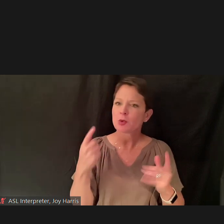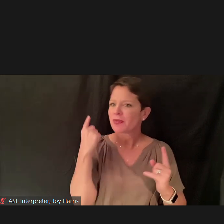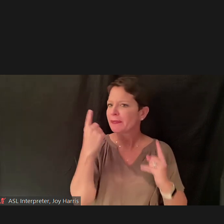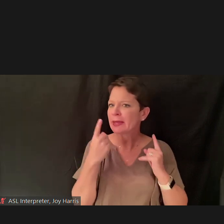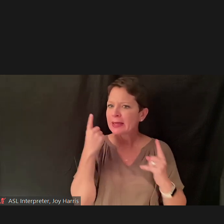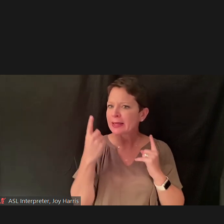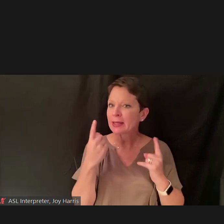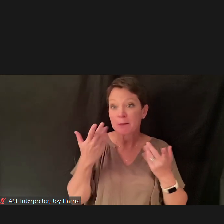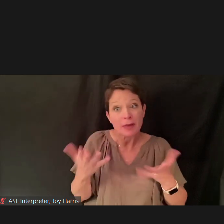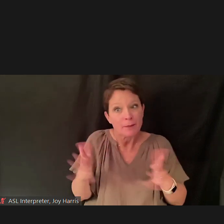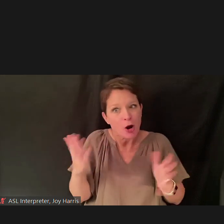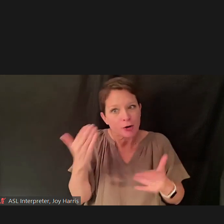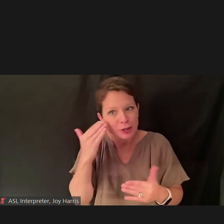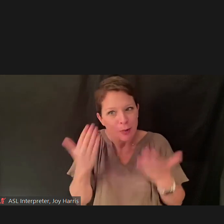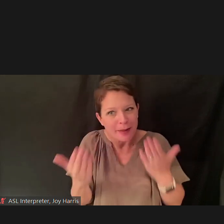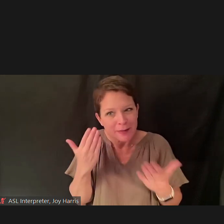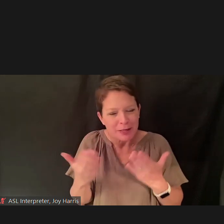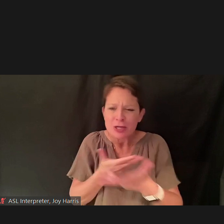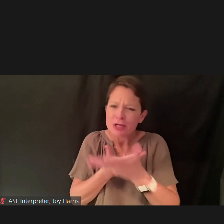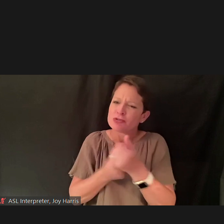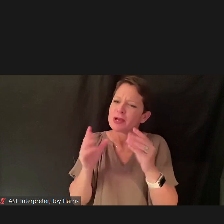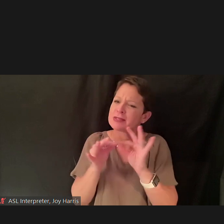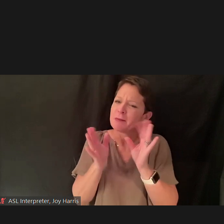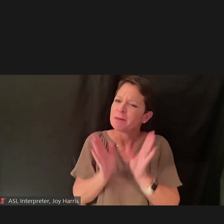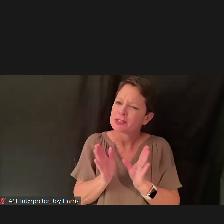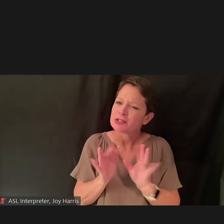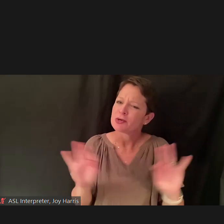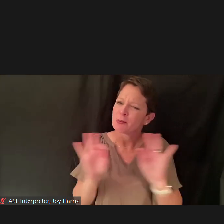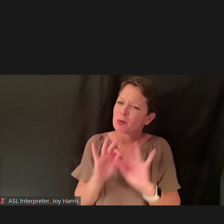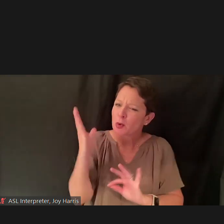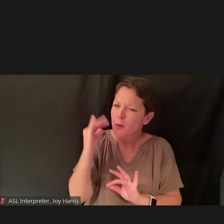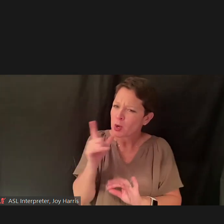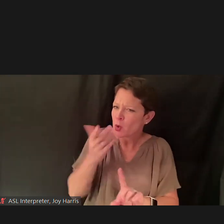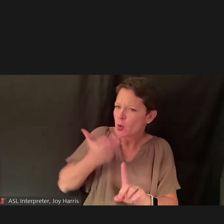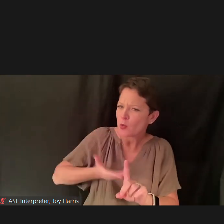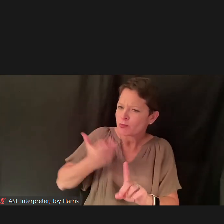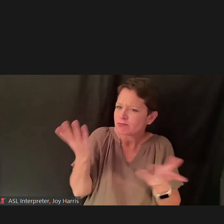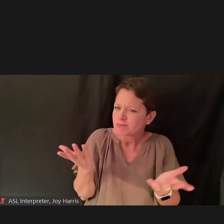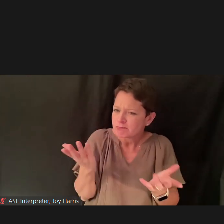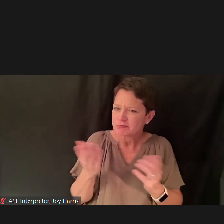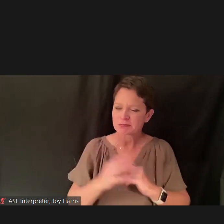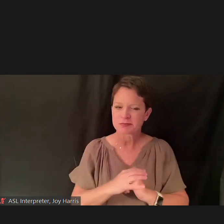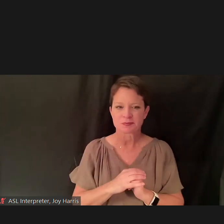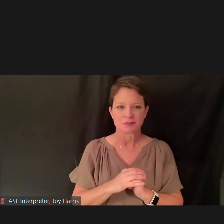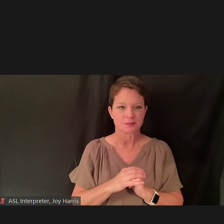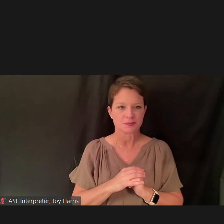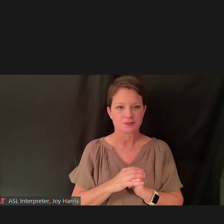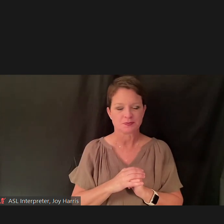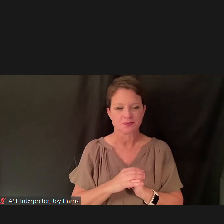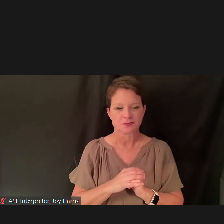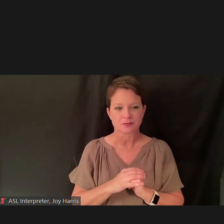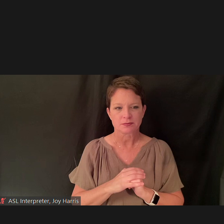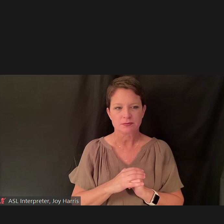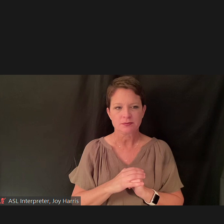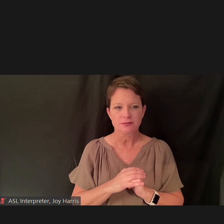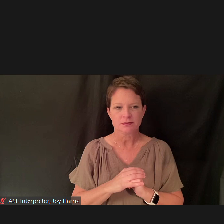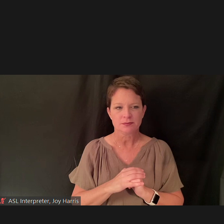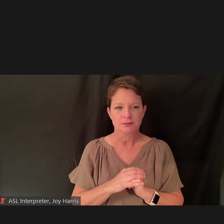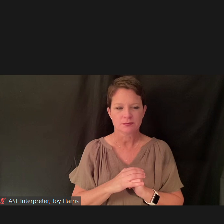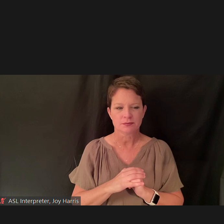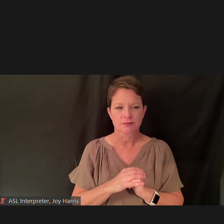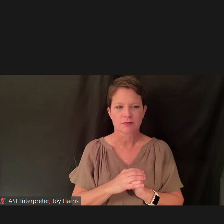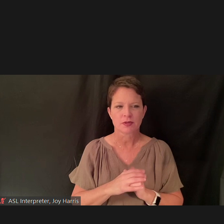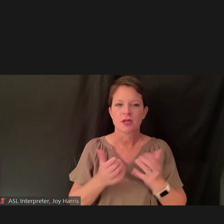maybe you already know, but what are trusted messengers and why are they important? ¿Qué son los mensajeros confiables y por qué son